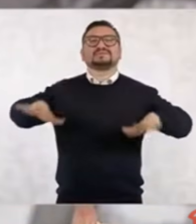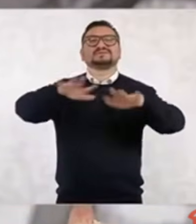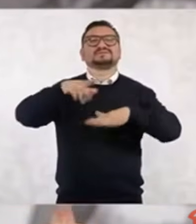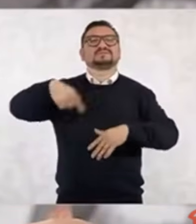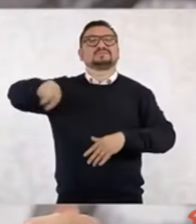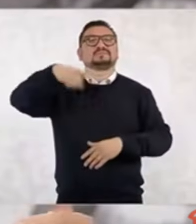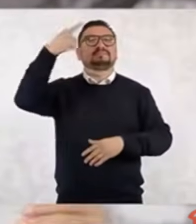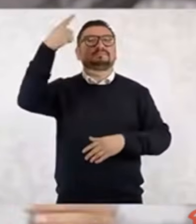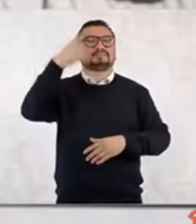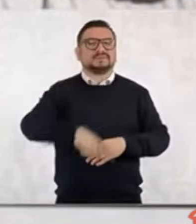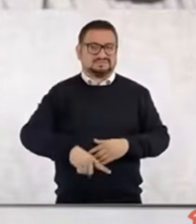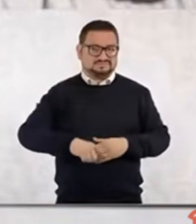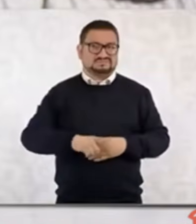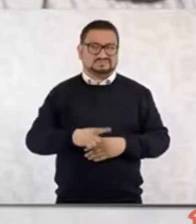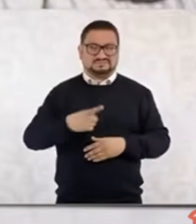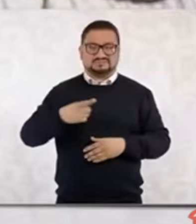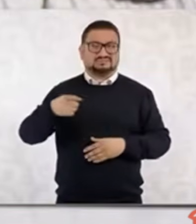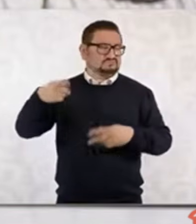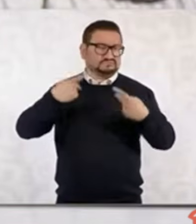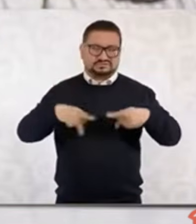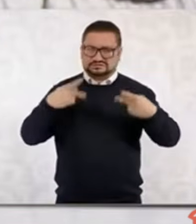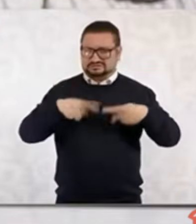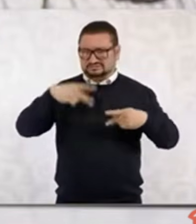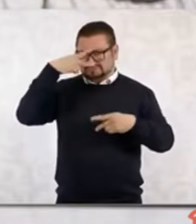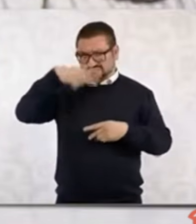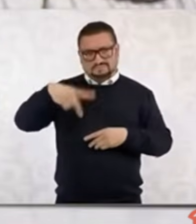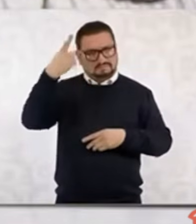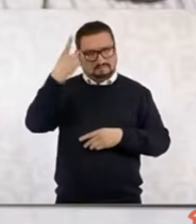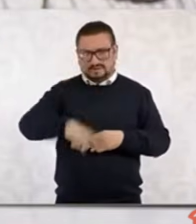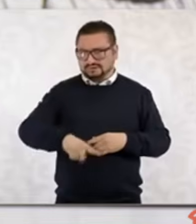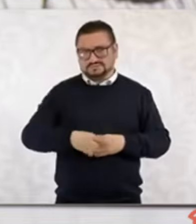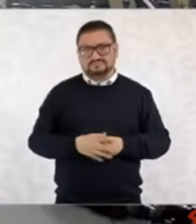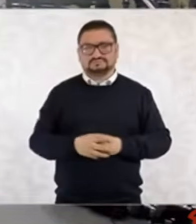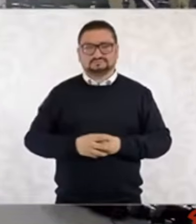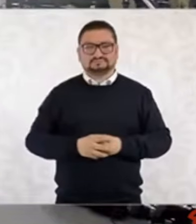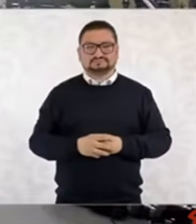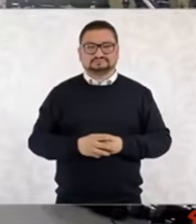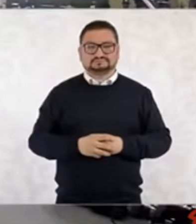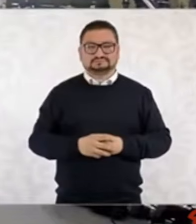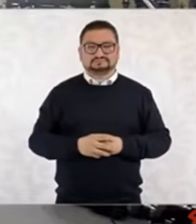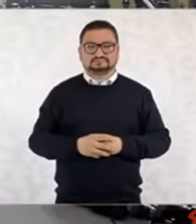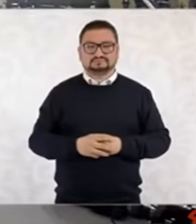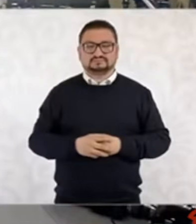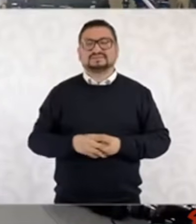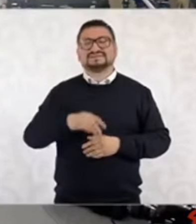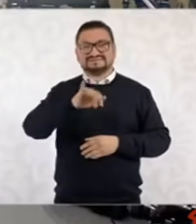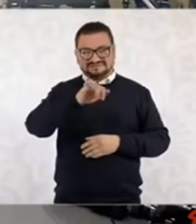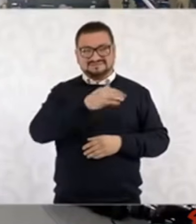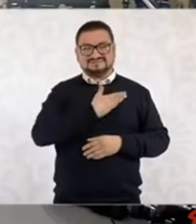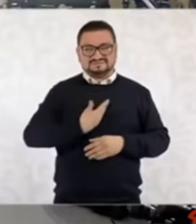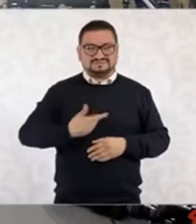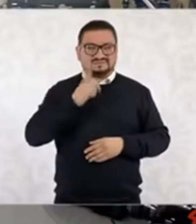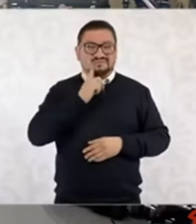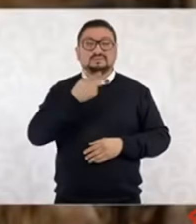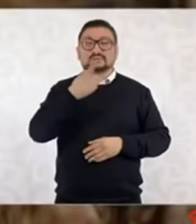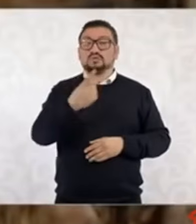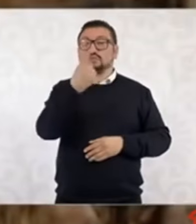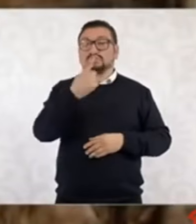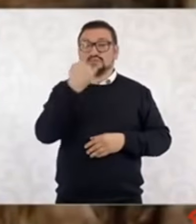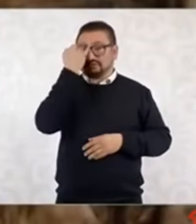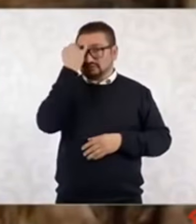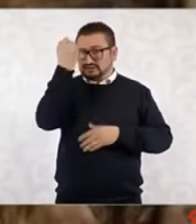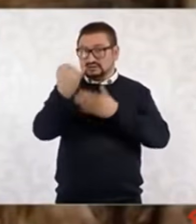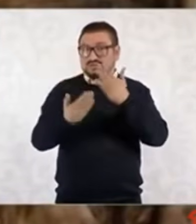manda. El pueblo manda. Sí, Presidenta. El problema es que tendría que ser a través de una